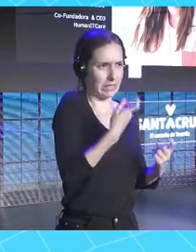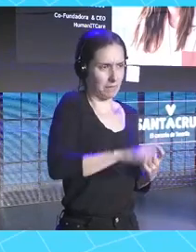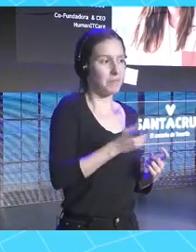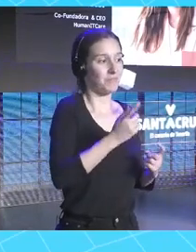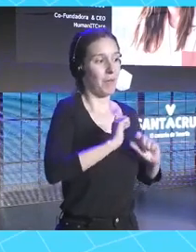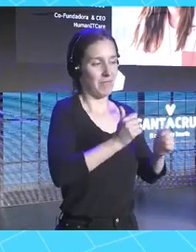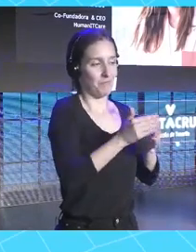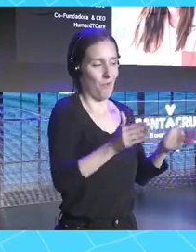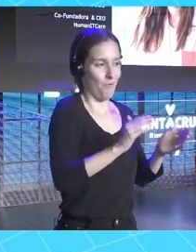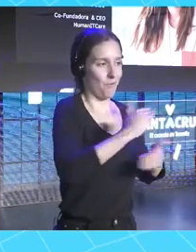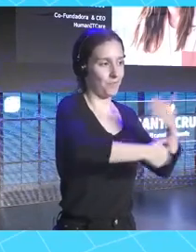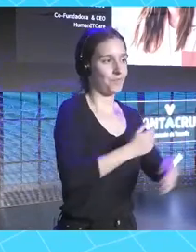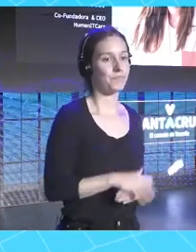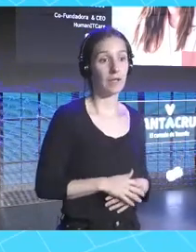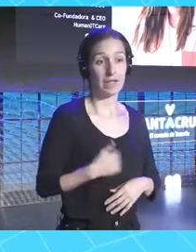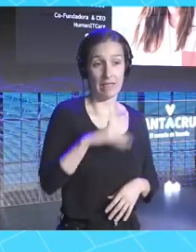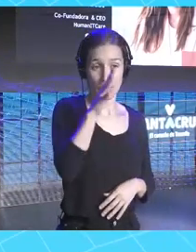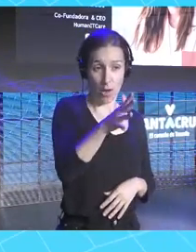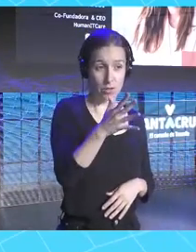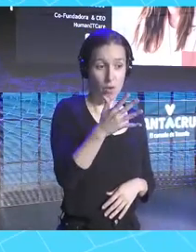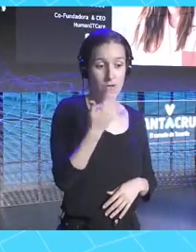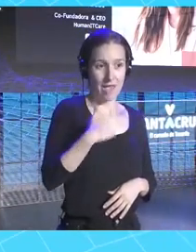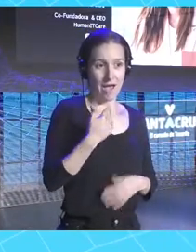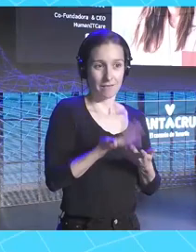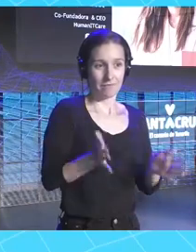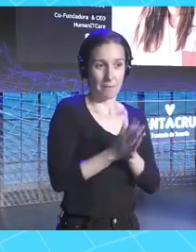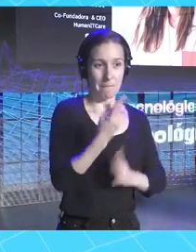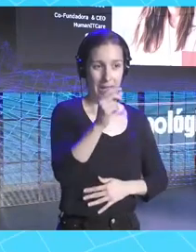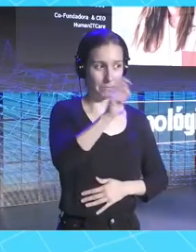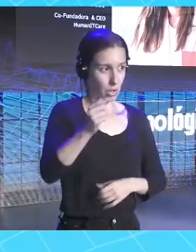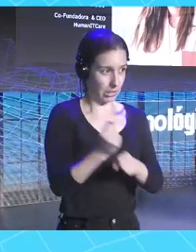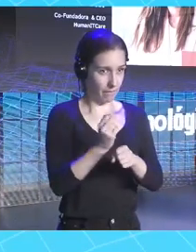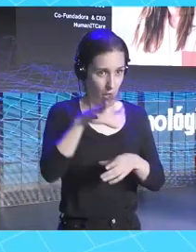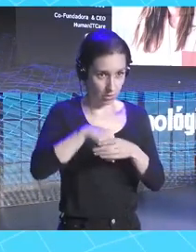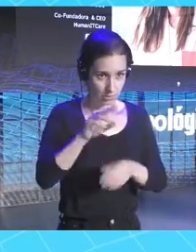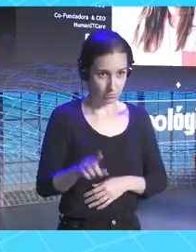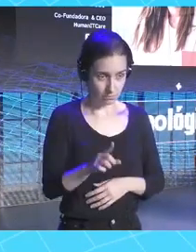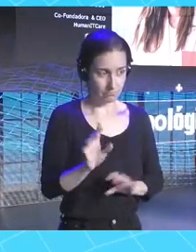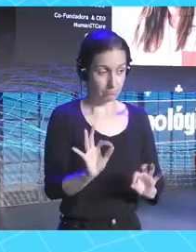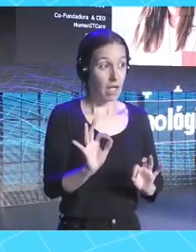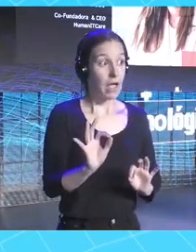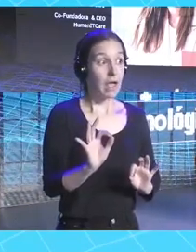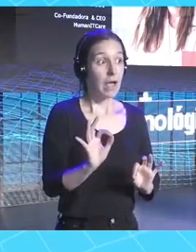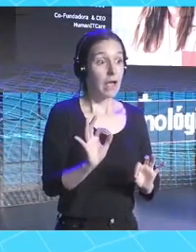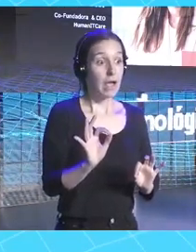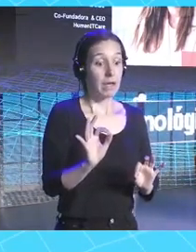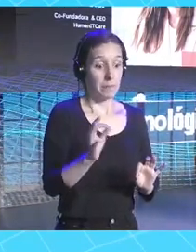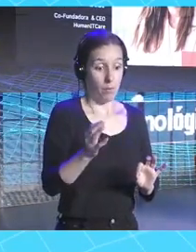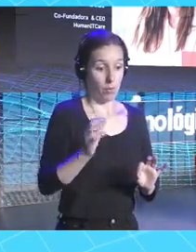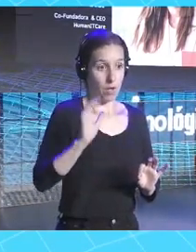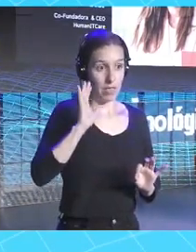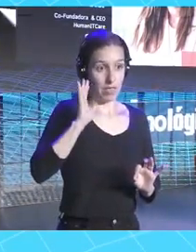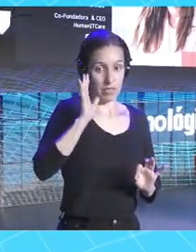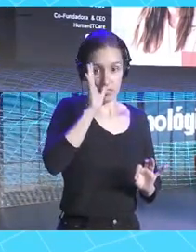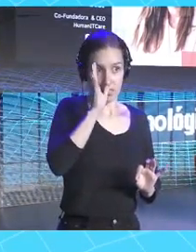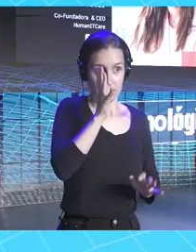ahora que sois 20 trabajadores en estos cinco años desde ese minuto uno en el que tienes ni un